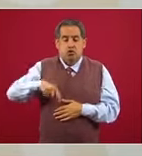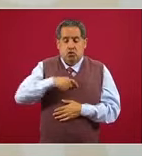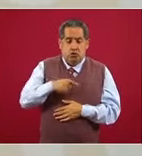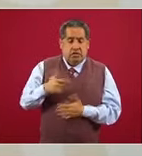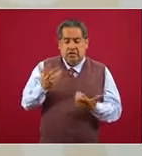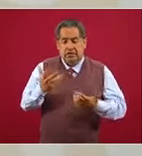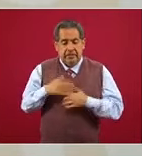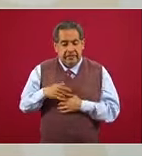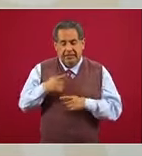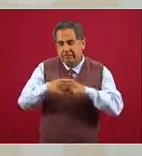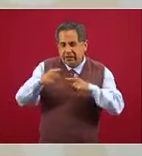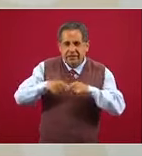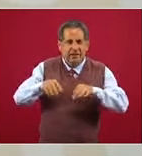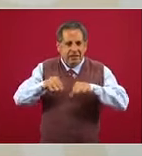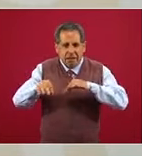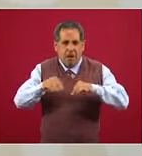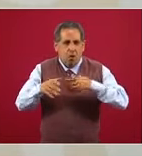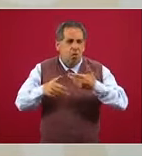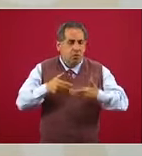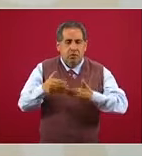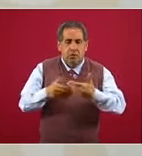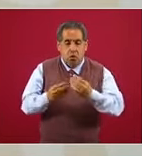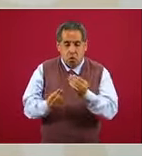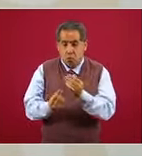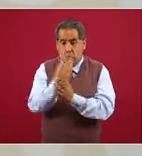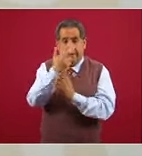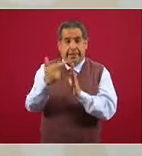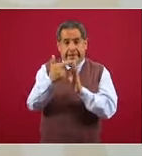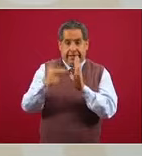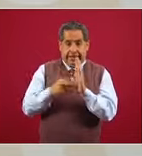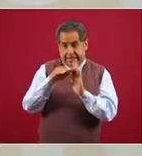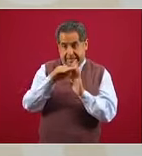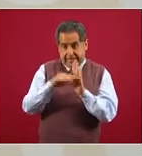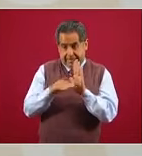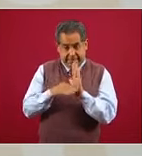hacemos actividades con estas nuevas reglas